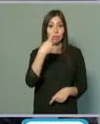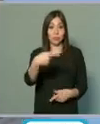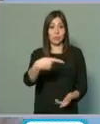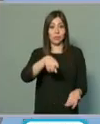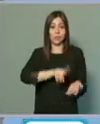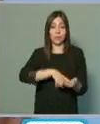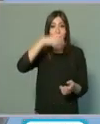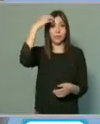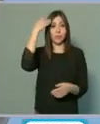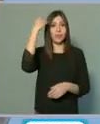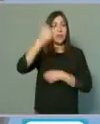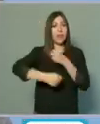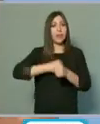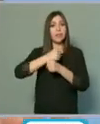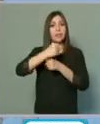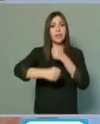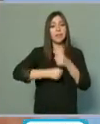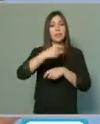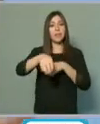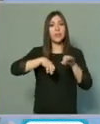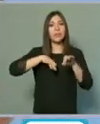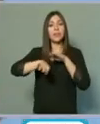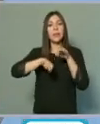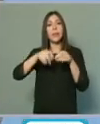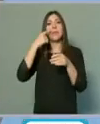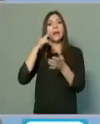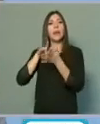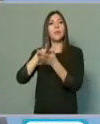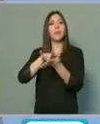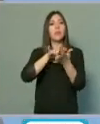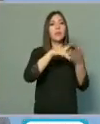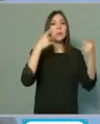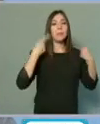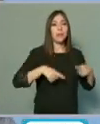experiencia durante años de estar trabajando en el acompañamiento a empresas